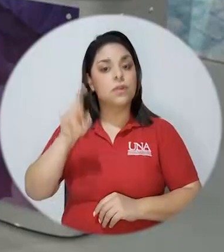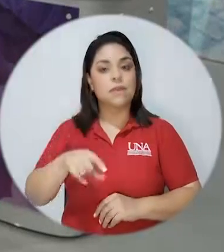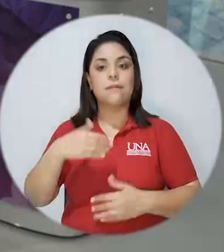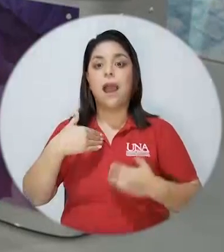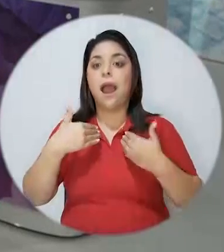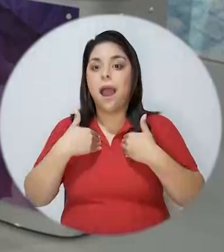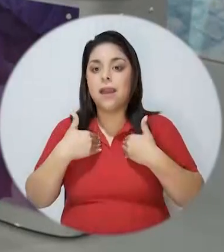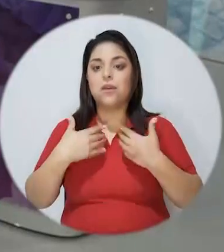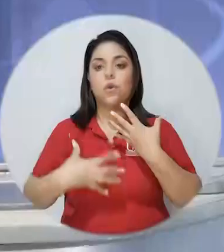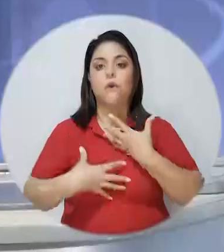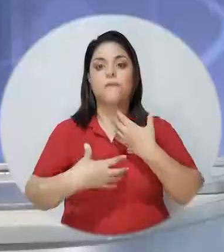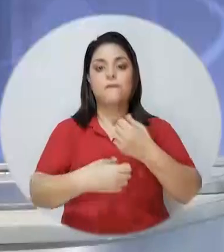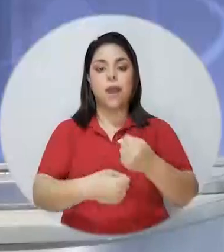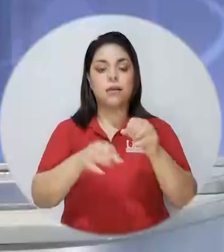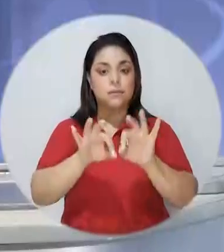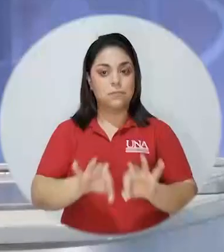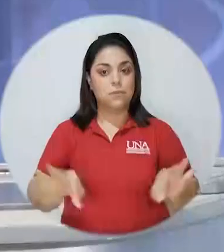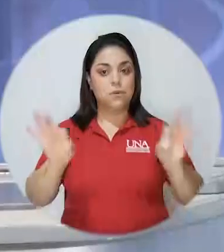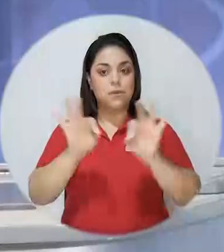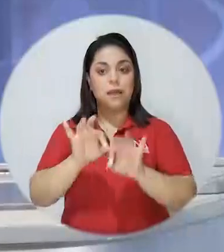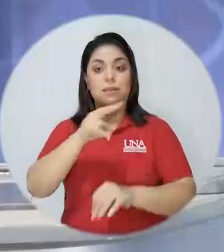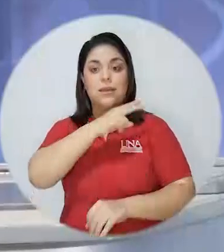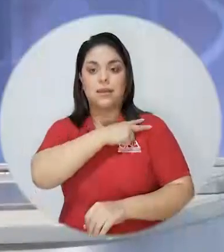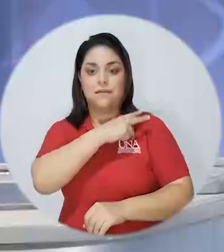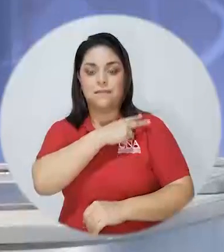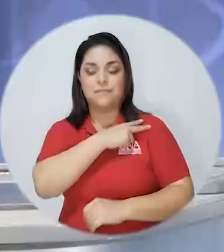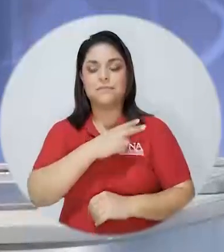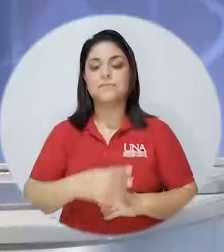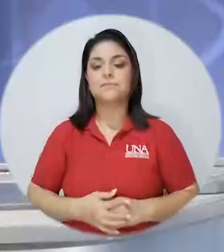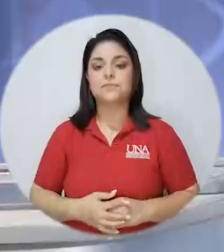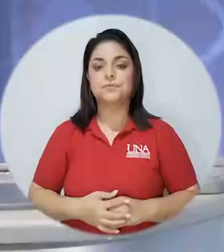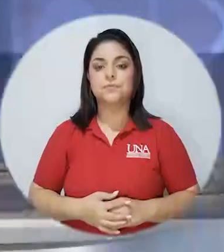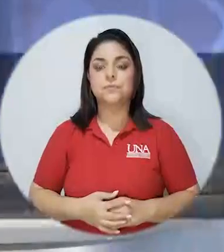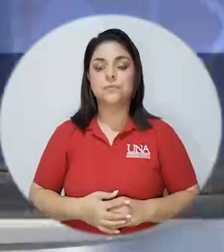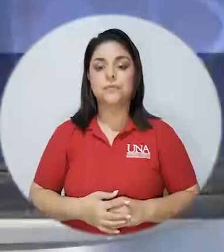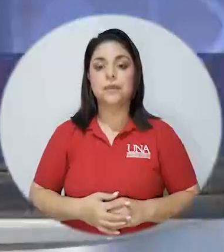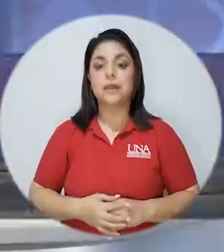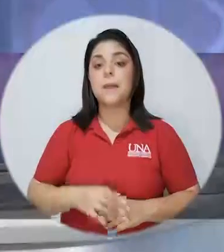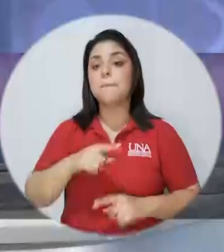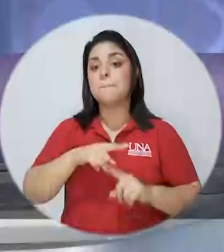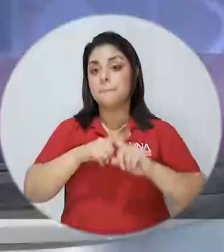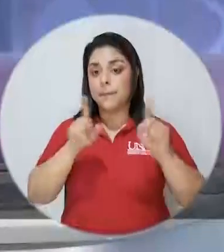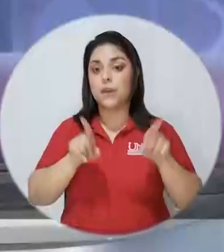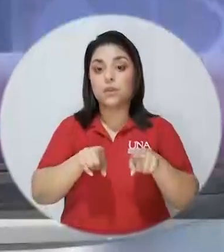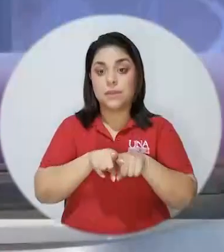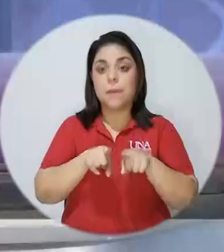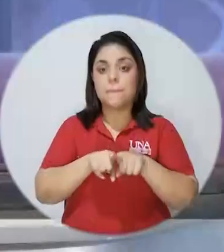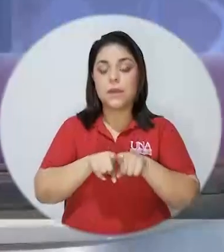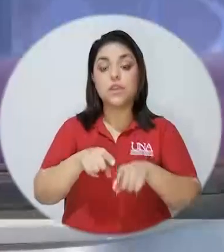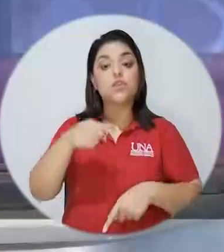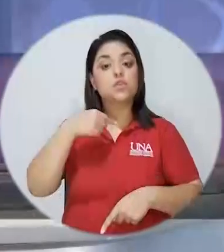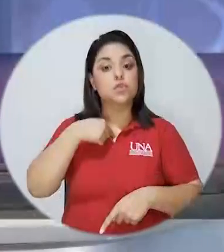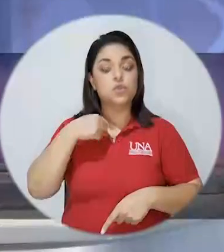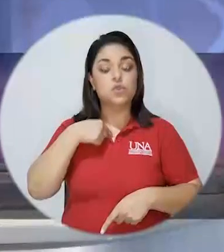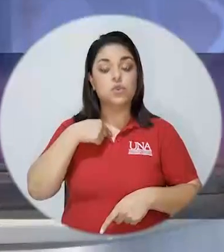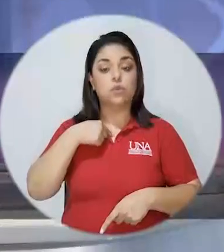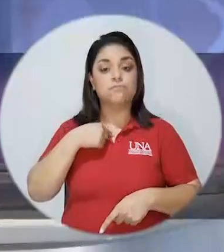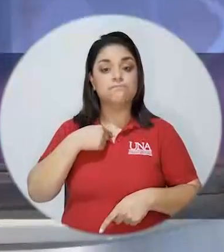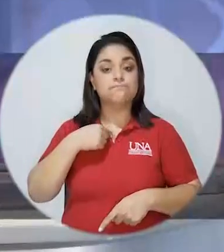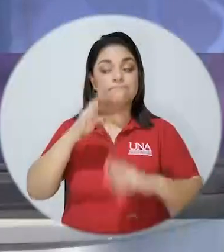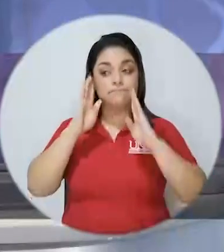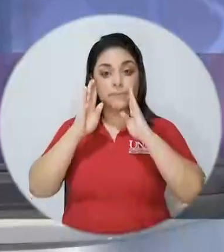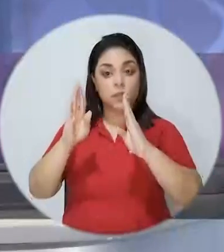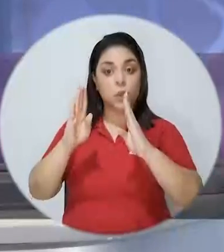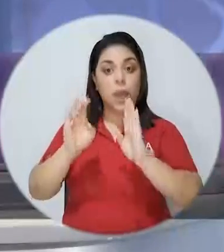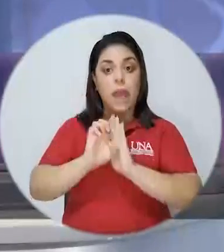muy importante. Y también tener claro que aunque esté en teletrabajo, si en ese momento se necesita mi presencialidad, pues yo tengo que hacerme presente. Ah, por